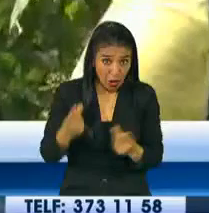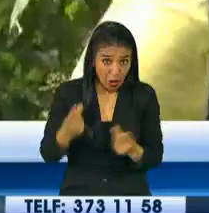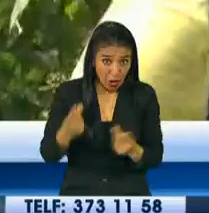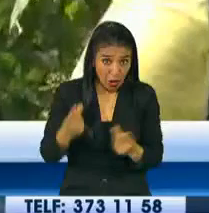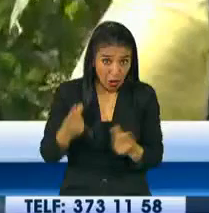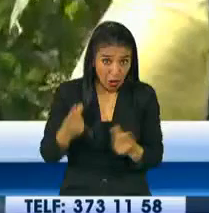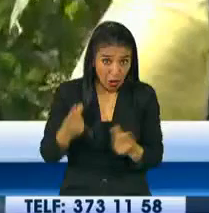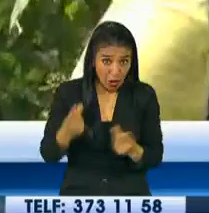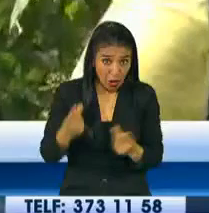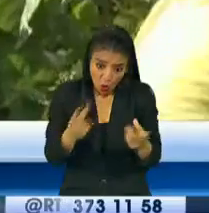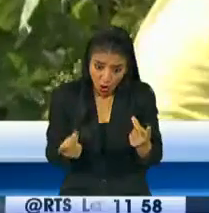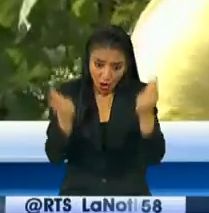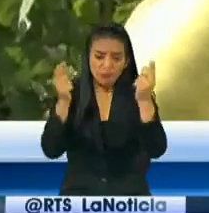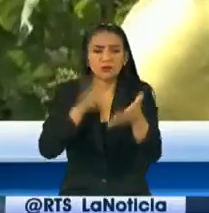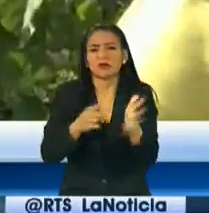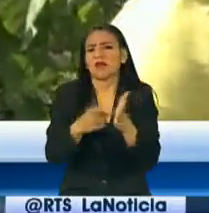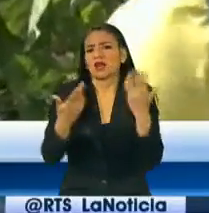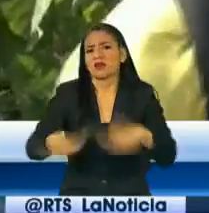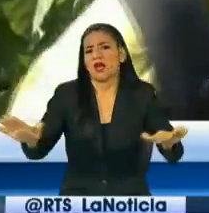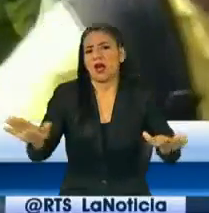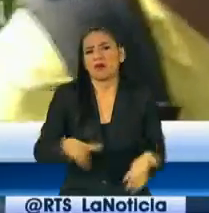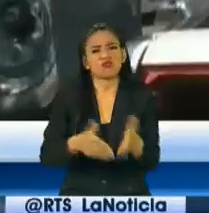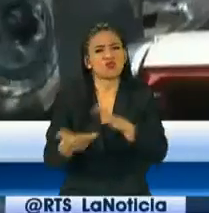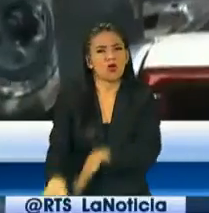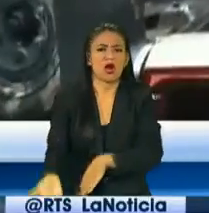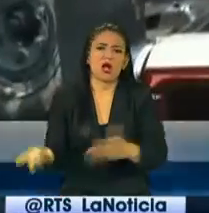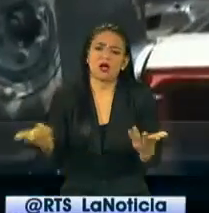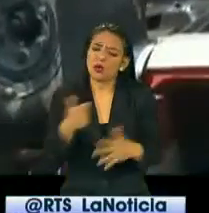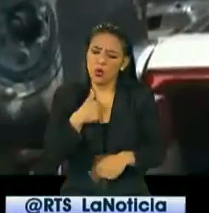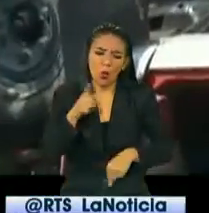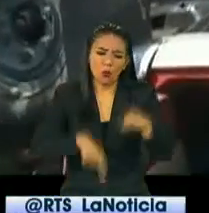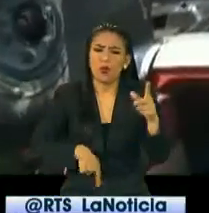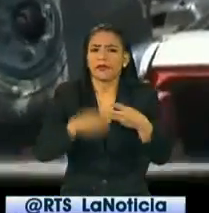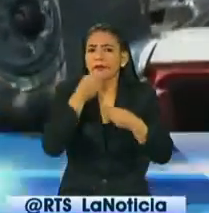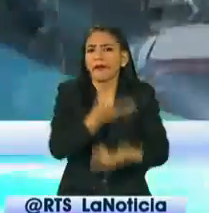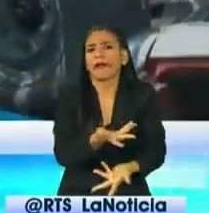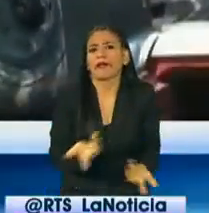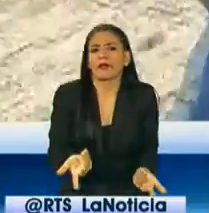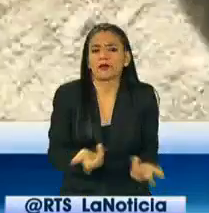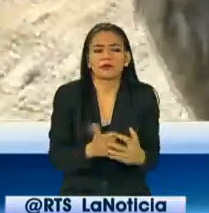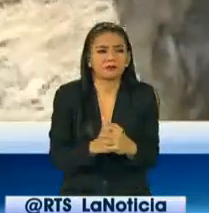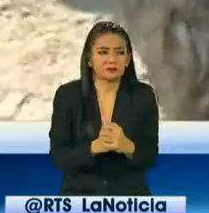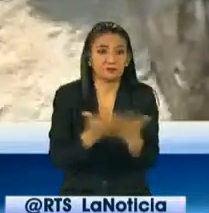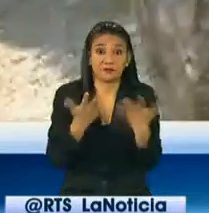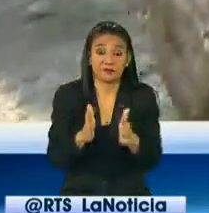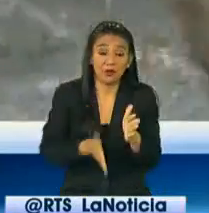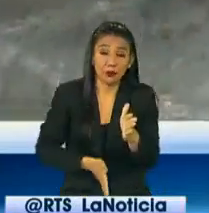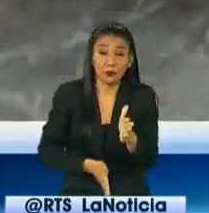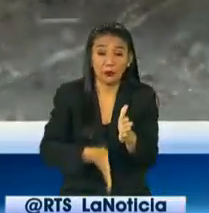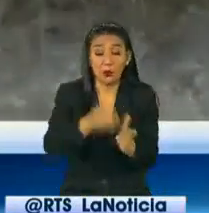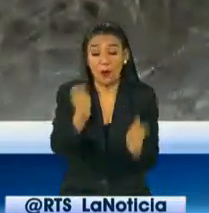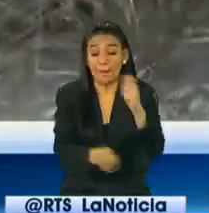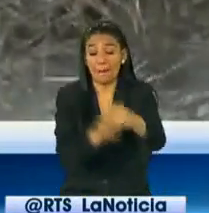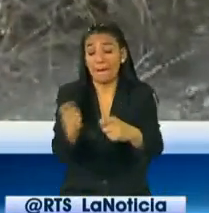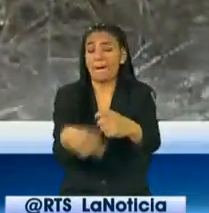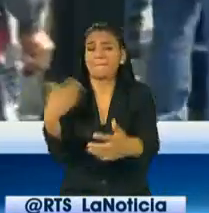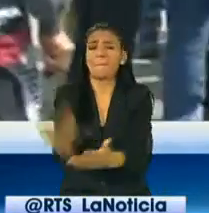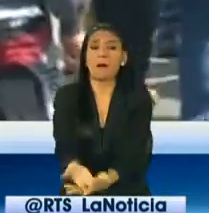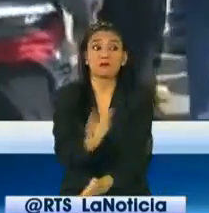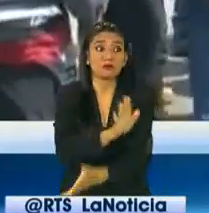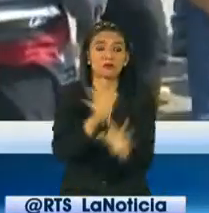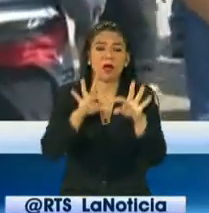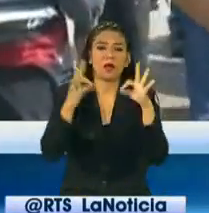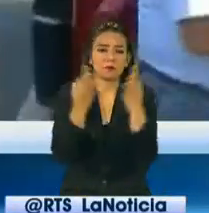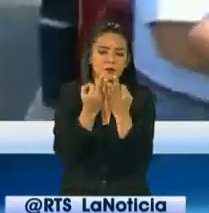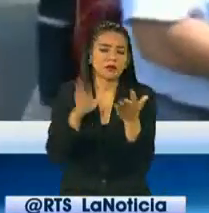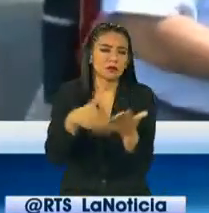pues mi hermana, nosotros ya no estuviera aquí yo hablando, ¿sí me entiendes? Con llantas hacia arriba y la carga a un lado de la vía quedó el automotor. Familiares llegaron